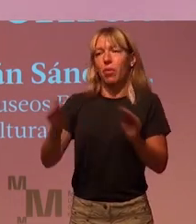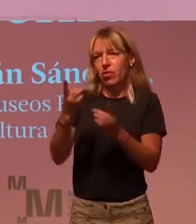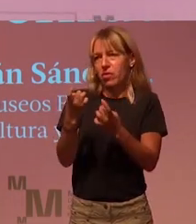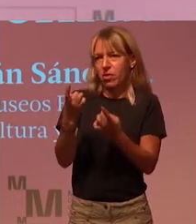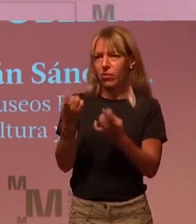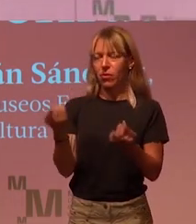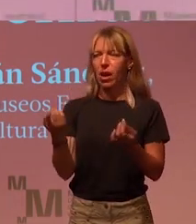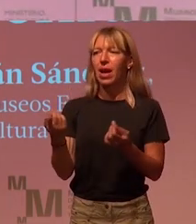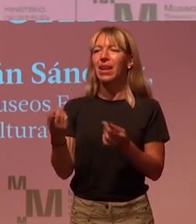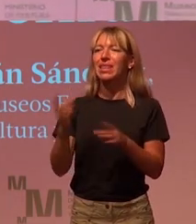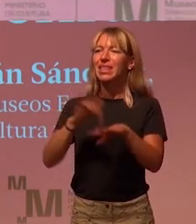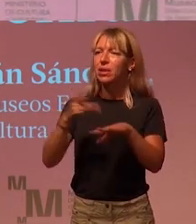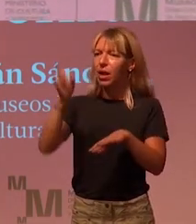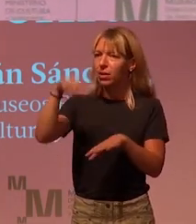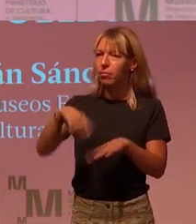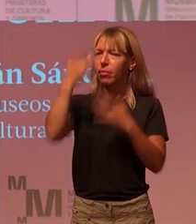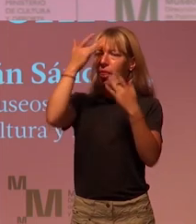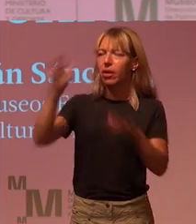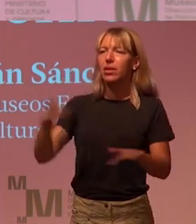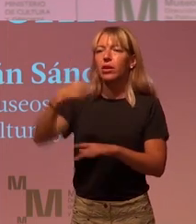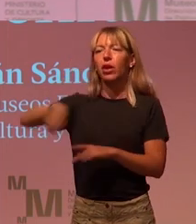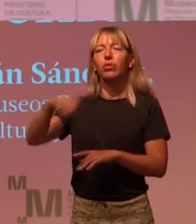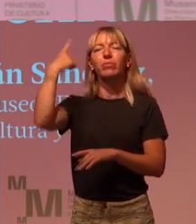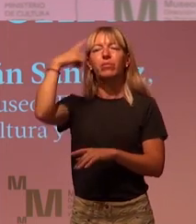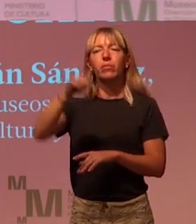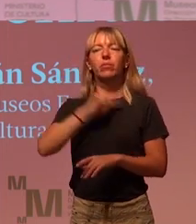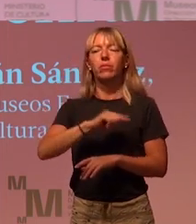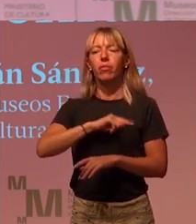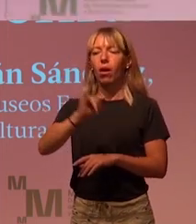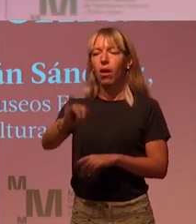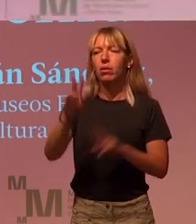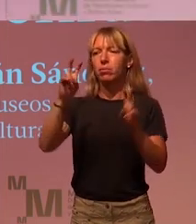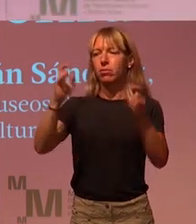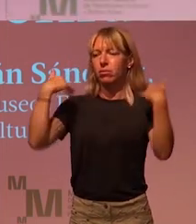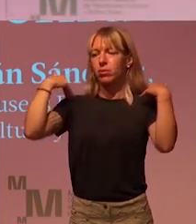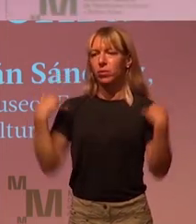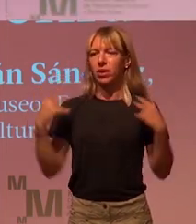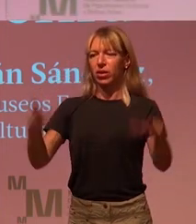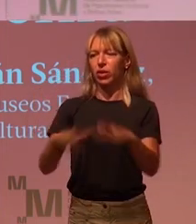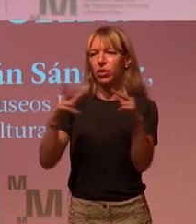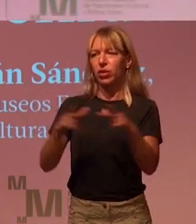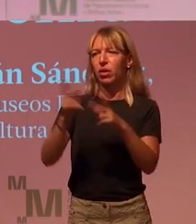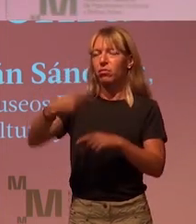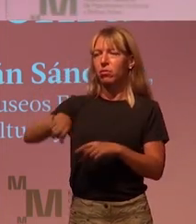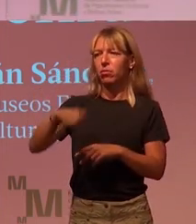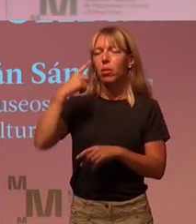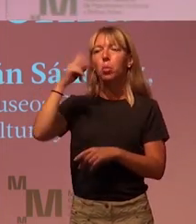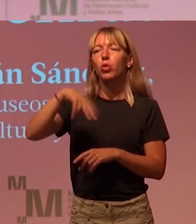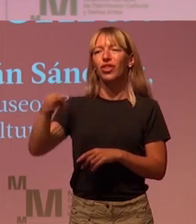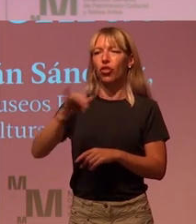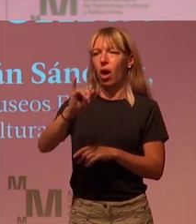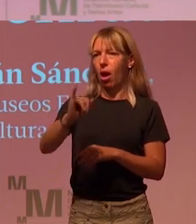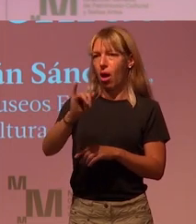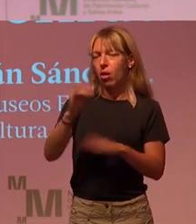formación necesaria, la sensibilidad, y sean conscientes de la responsabilidad social que asumen los museos a